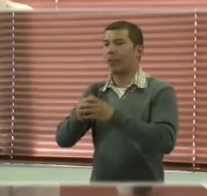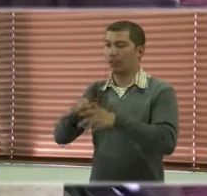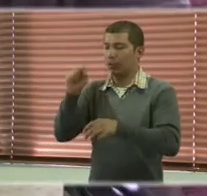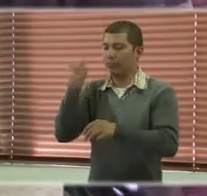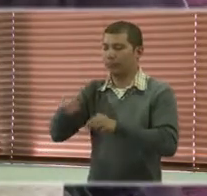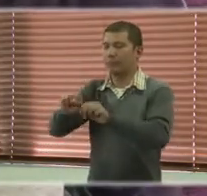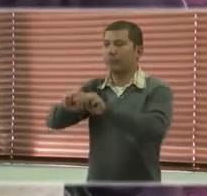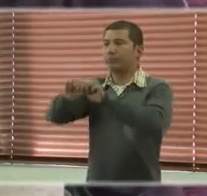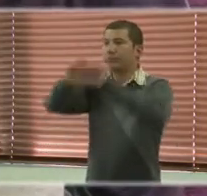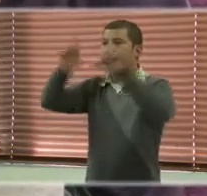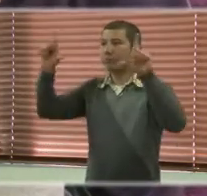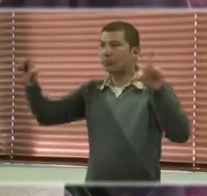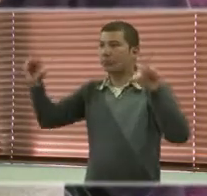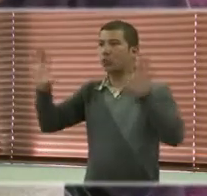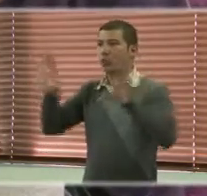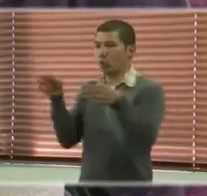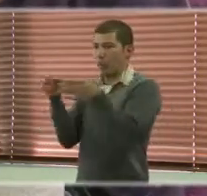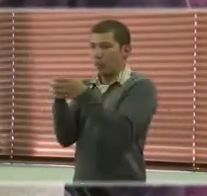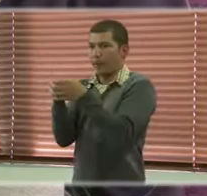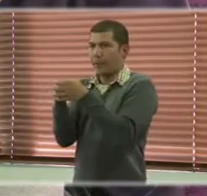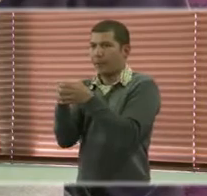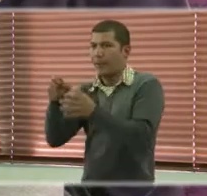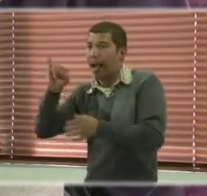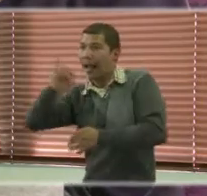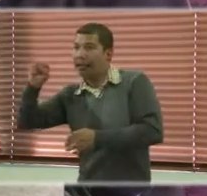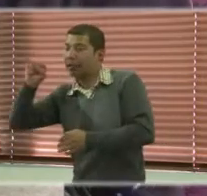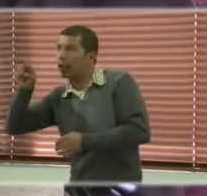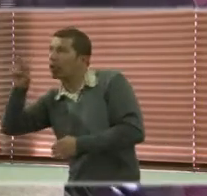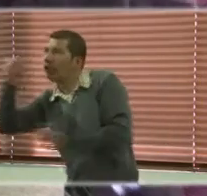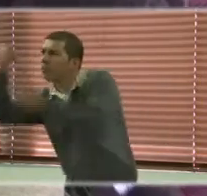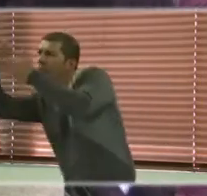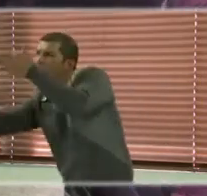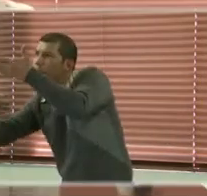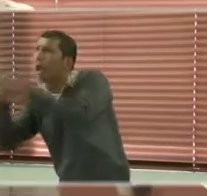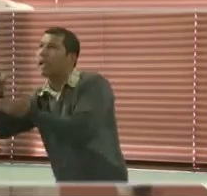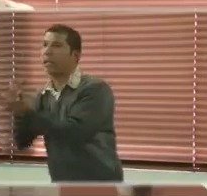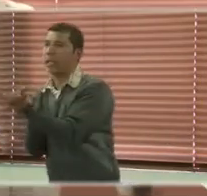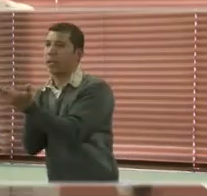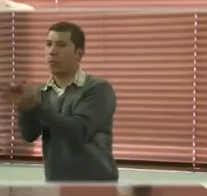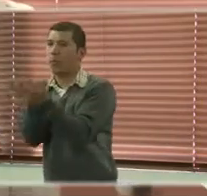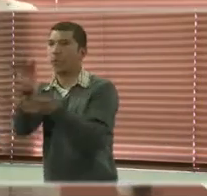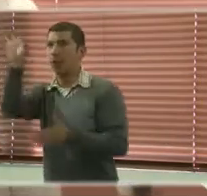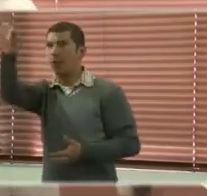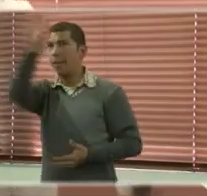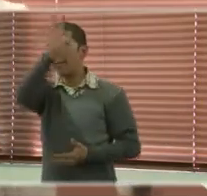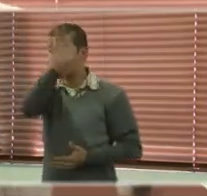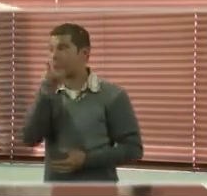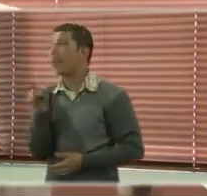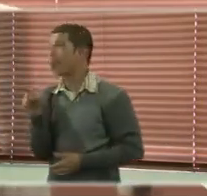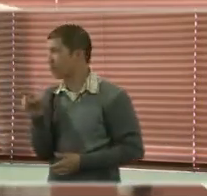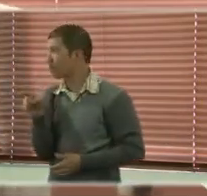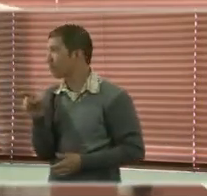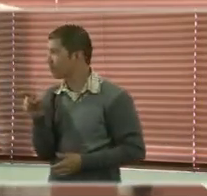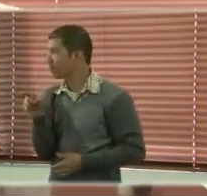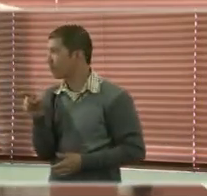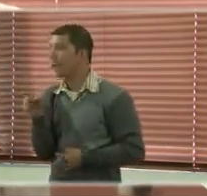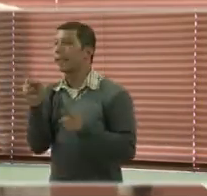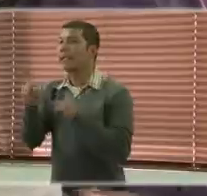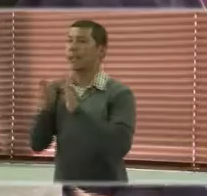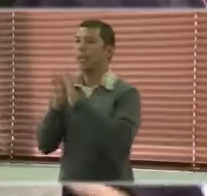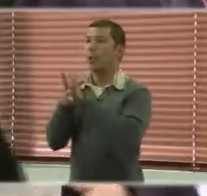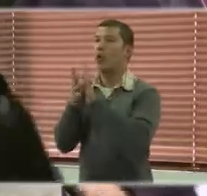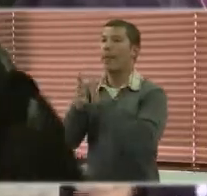los comentarios generales las recomendaciones a países y la jurisprudencia si los comentarios